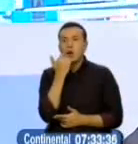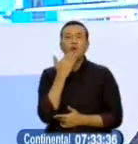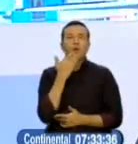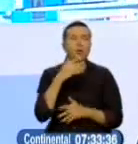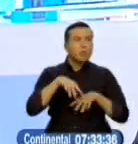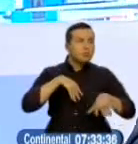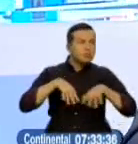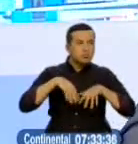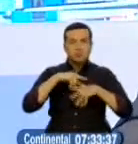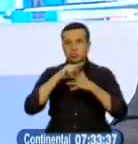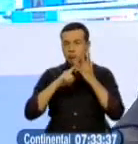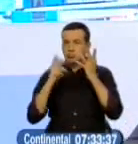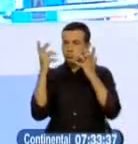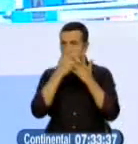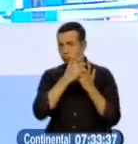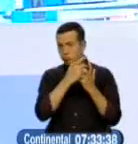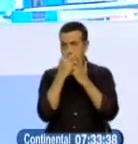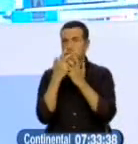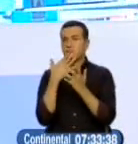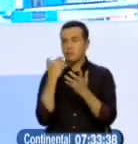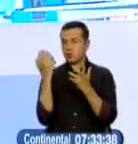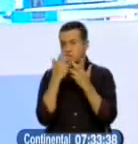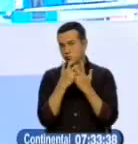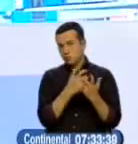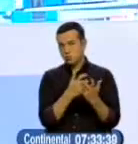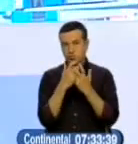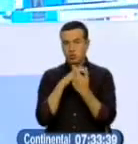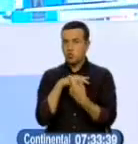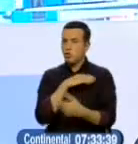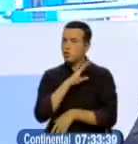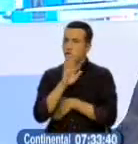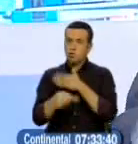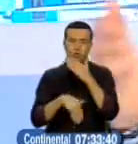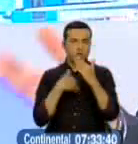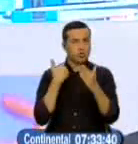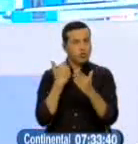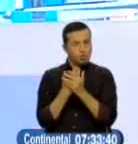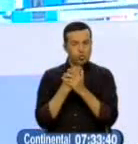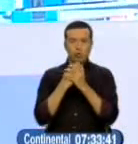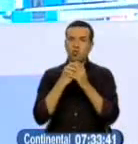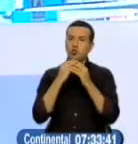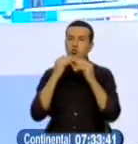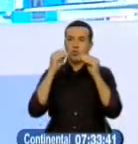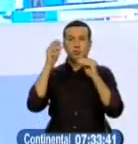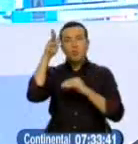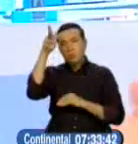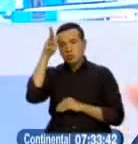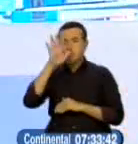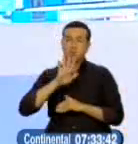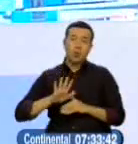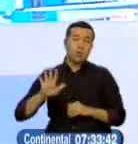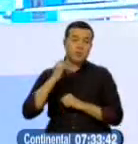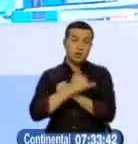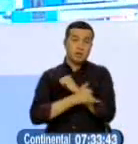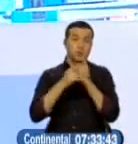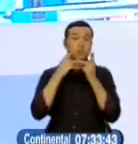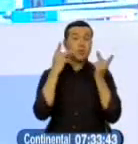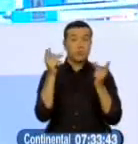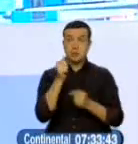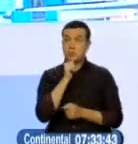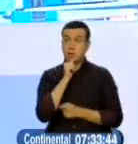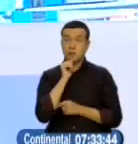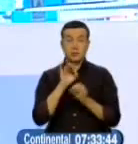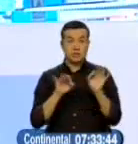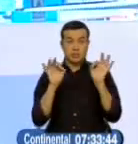mecanismos. Yo creo que ahí hay que articular de mejor manera con toda la oferta pedagógica que tiene el país, tanto en lo público como en